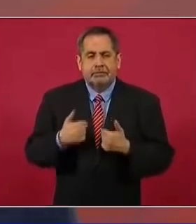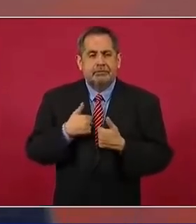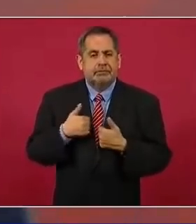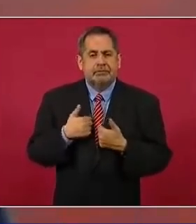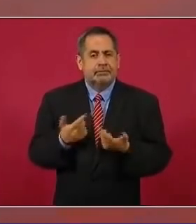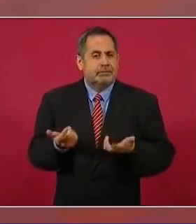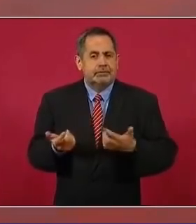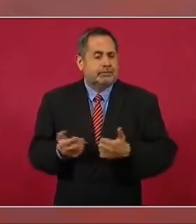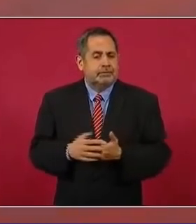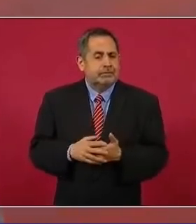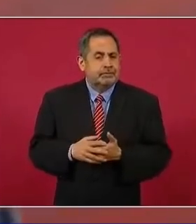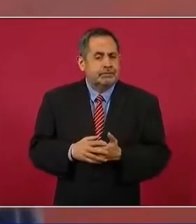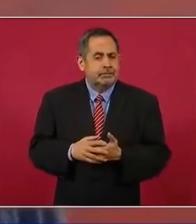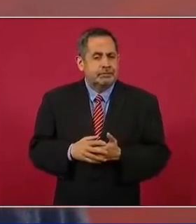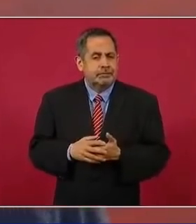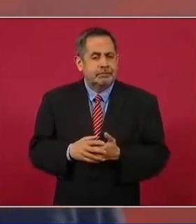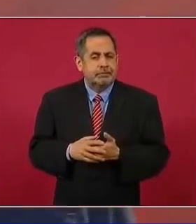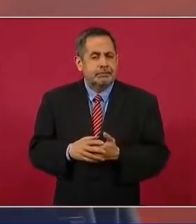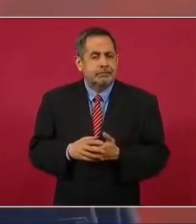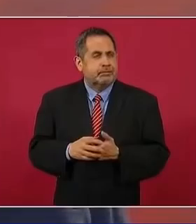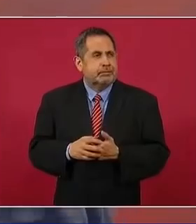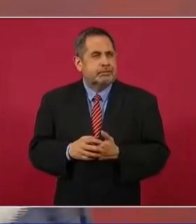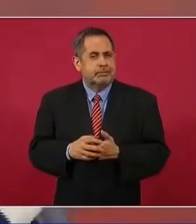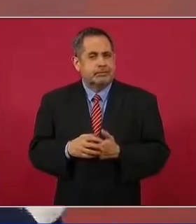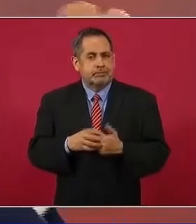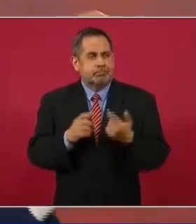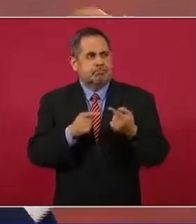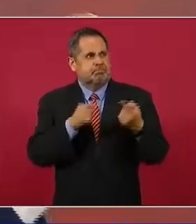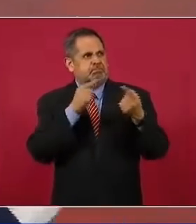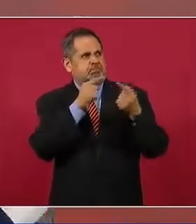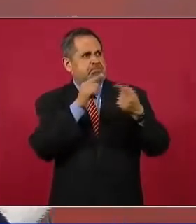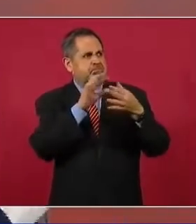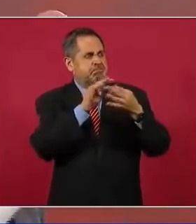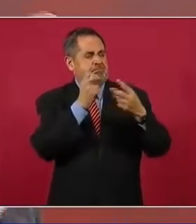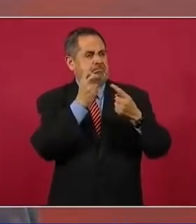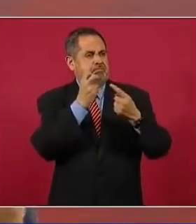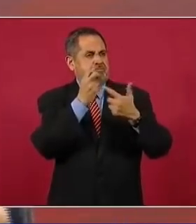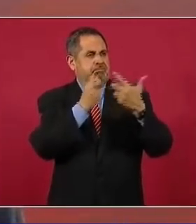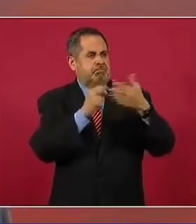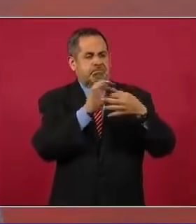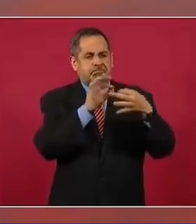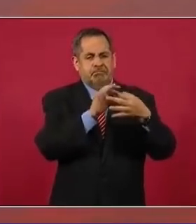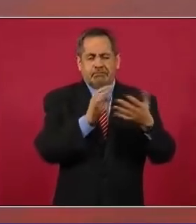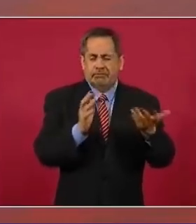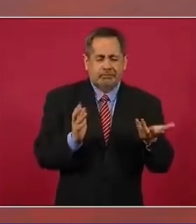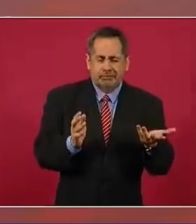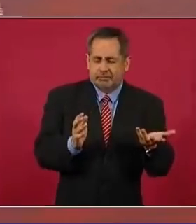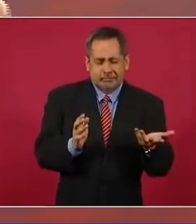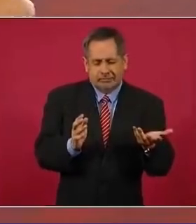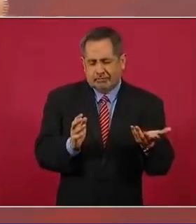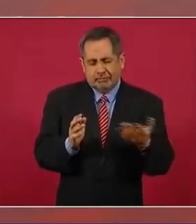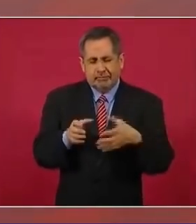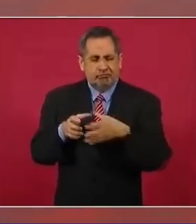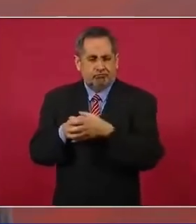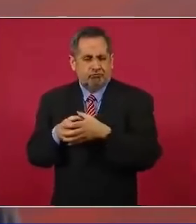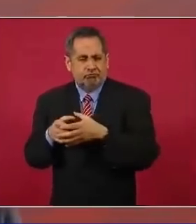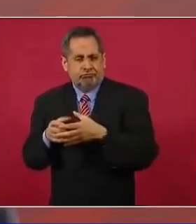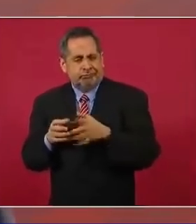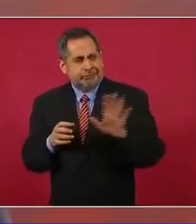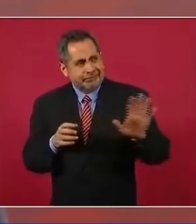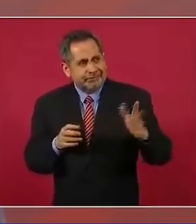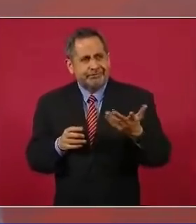a tratar esos importantes temas para las